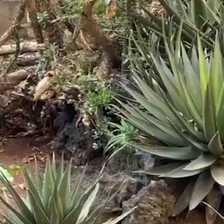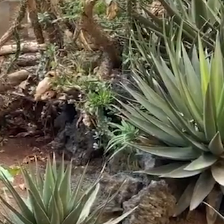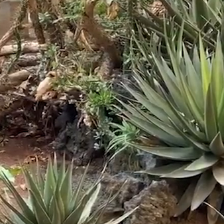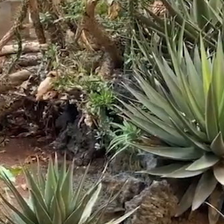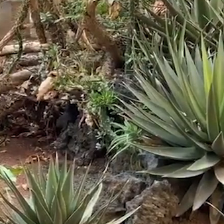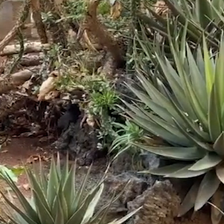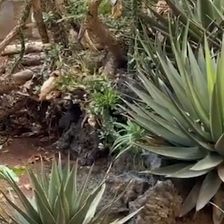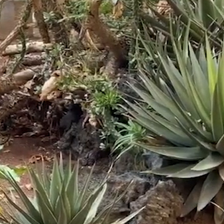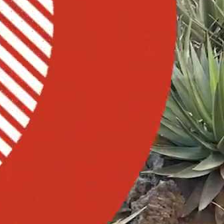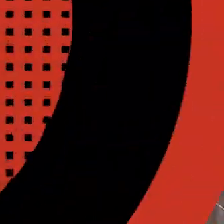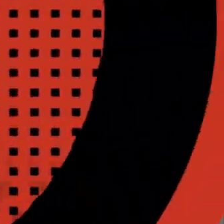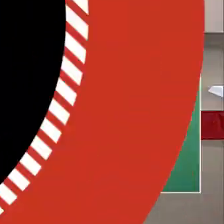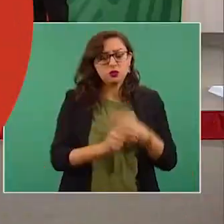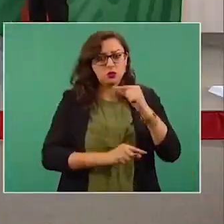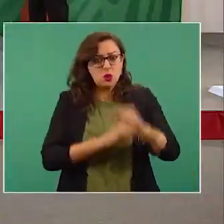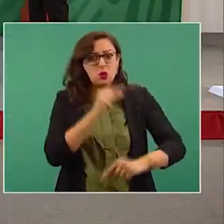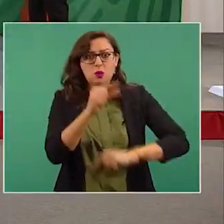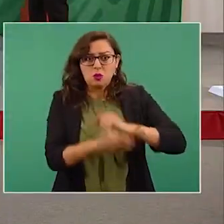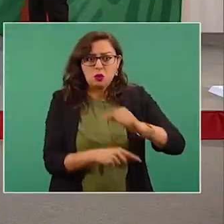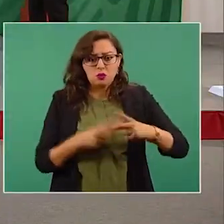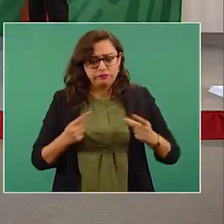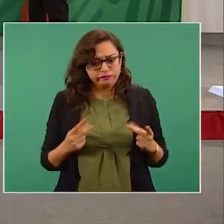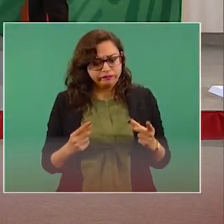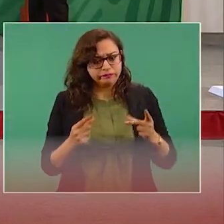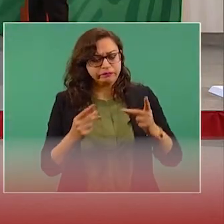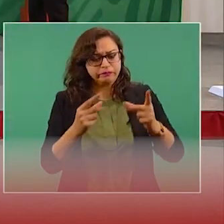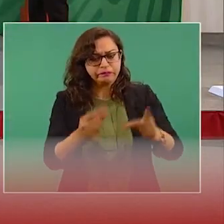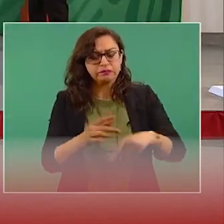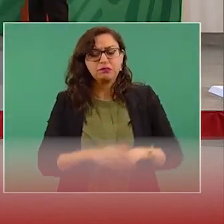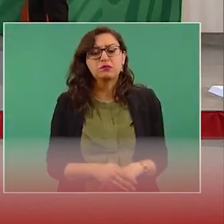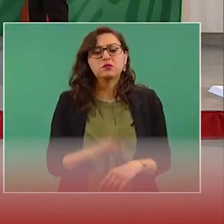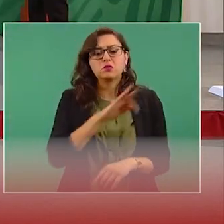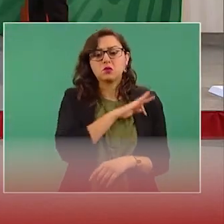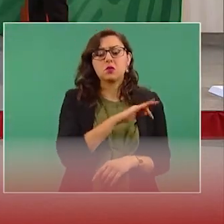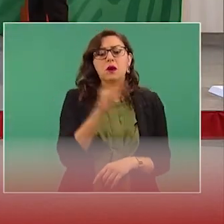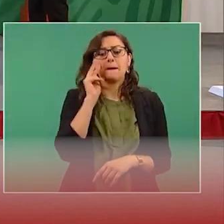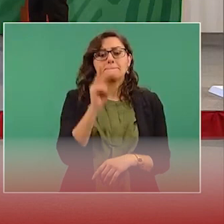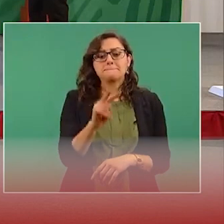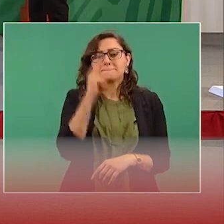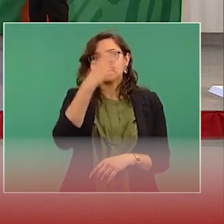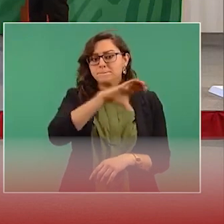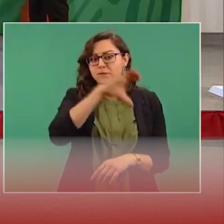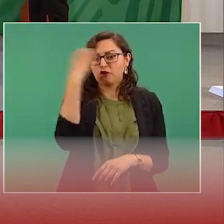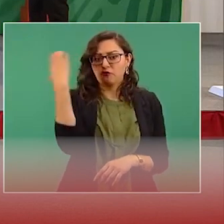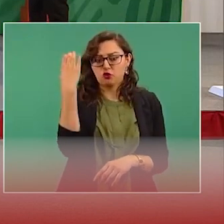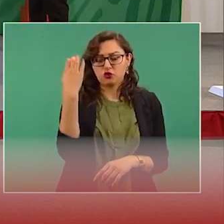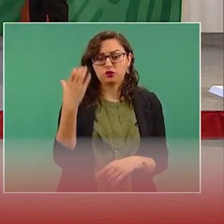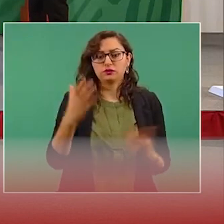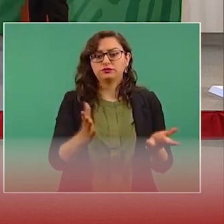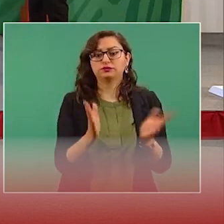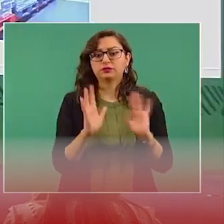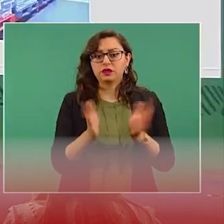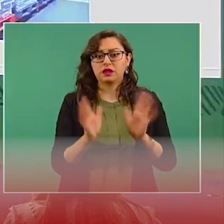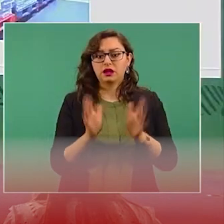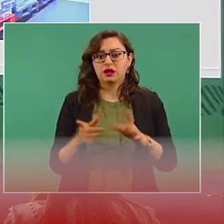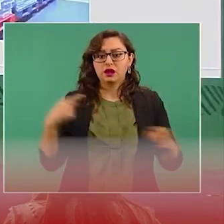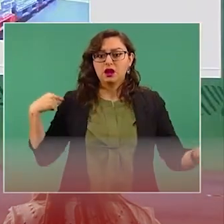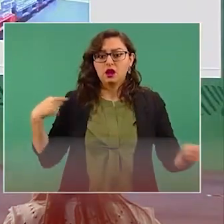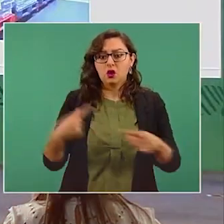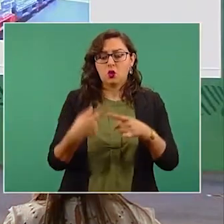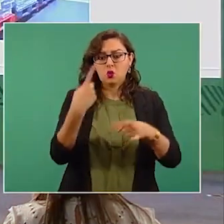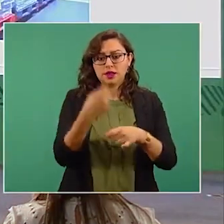Veamos cómo lo dijo el canciller Marcelo Ebrard. Estas son las fotos que nos enviaron. Esto es de esta semana, que son ya los que tienen esto naranja.